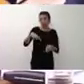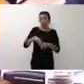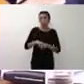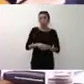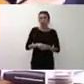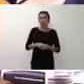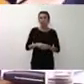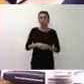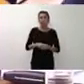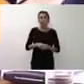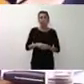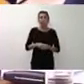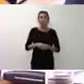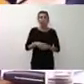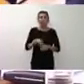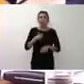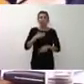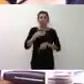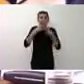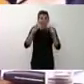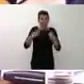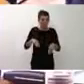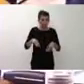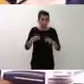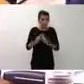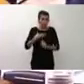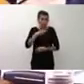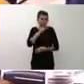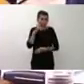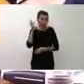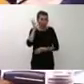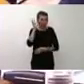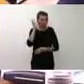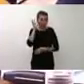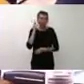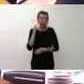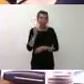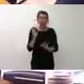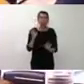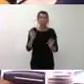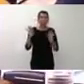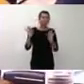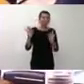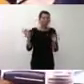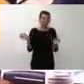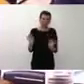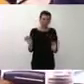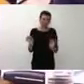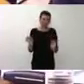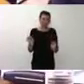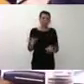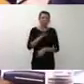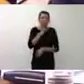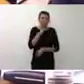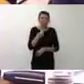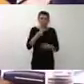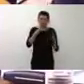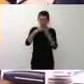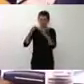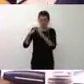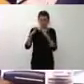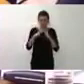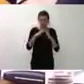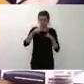Mi historia y mis vivencias con mi abuela no tienen nada de especial, porque hay miles de casas